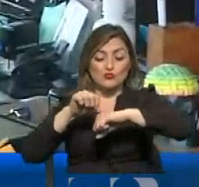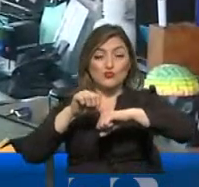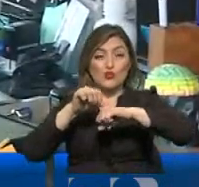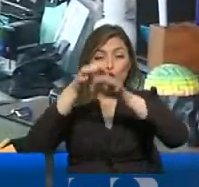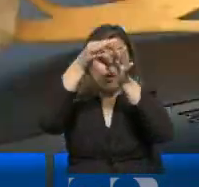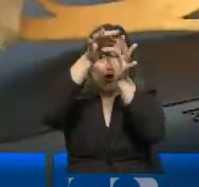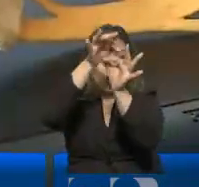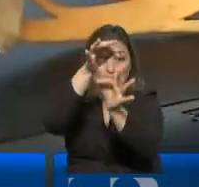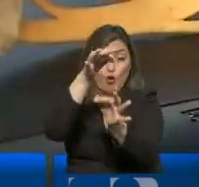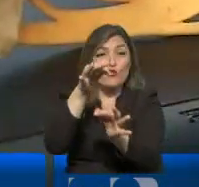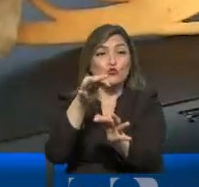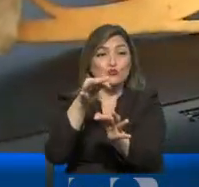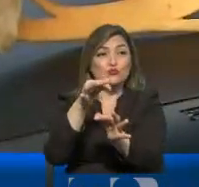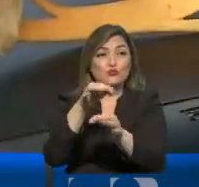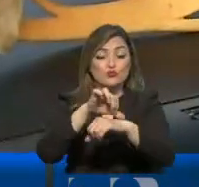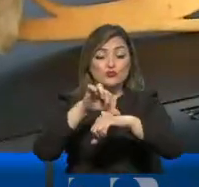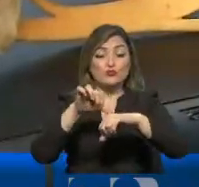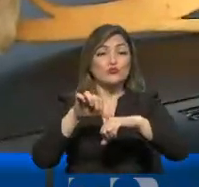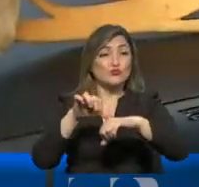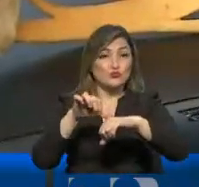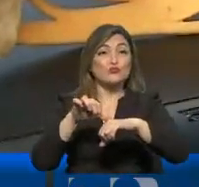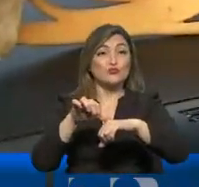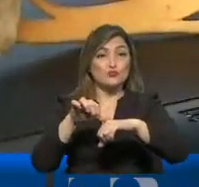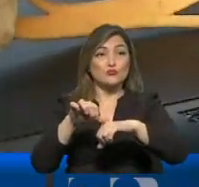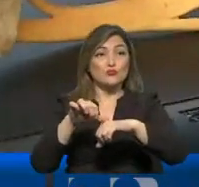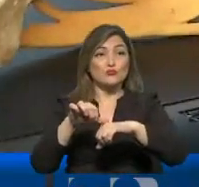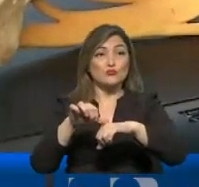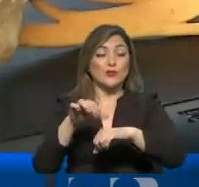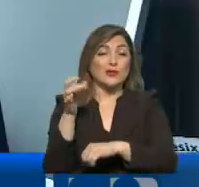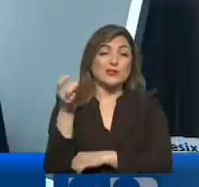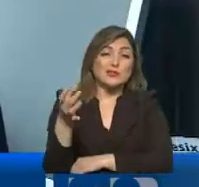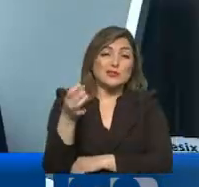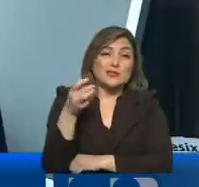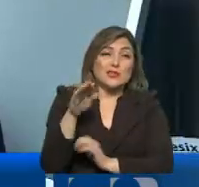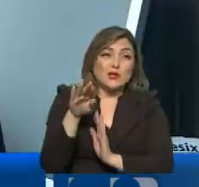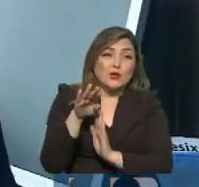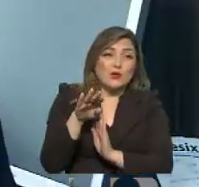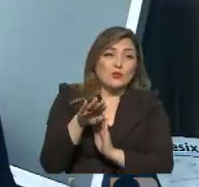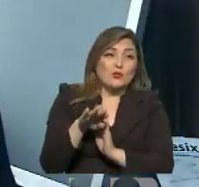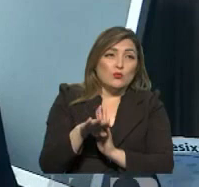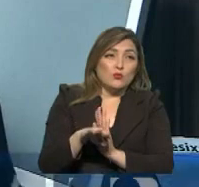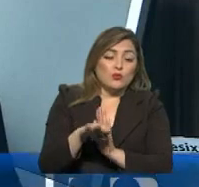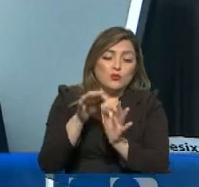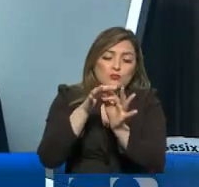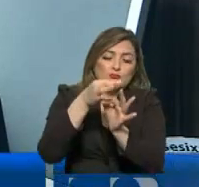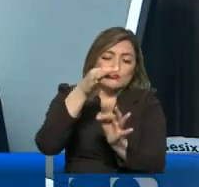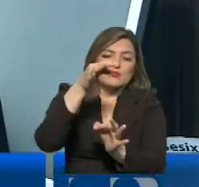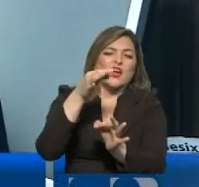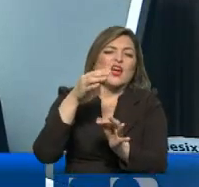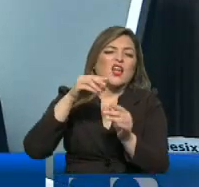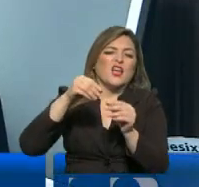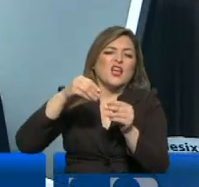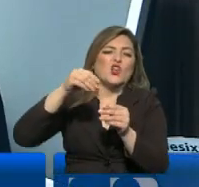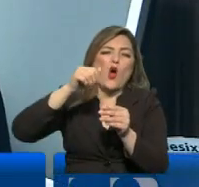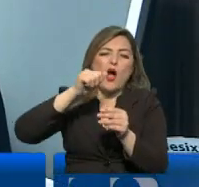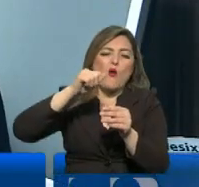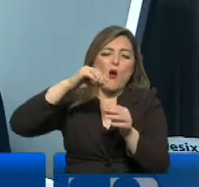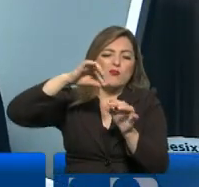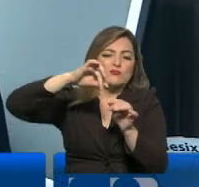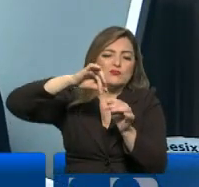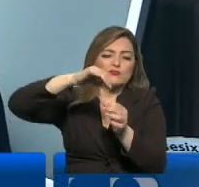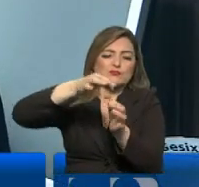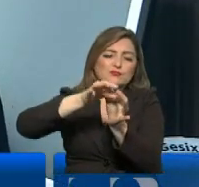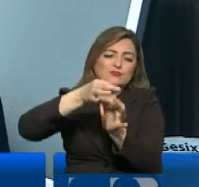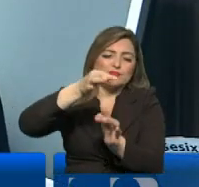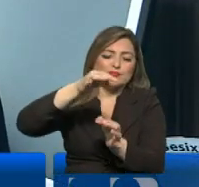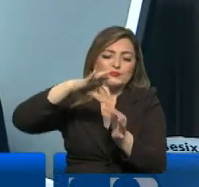columna vertebral, la intervención es básicamente para disminuir el dolor. Estos quistes de líquido comprimen la